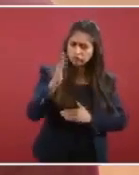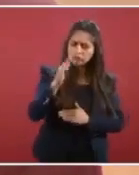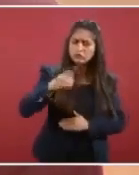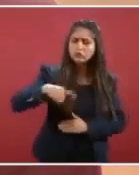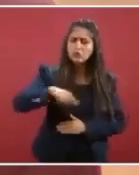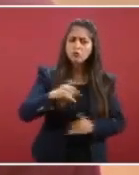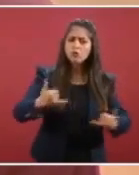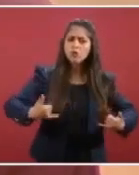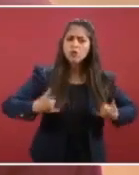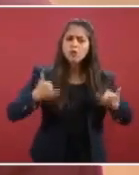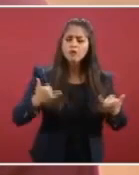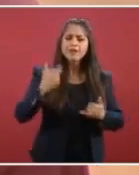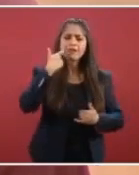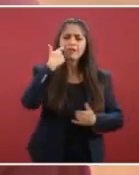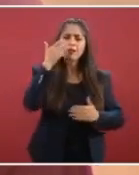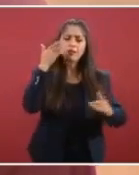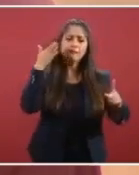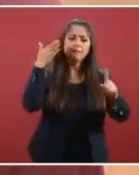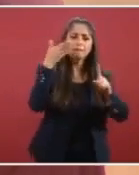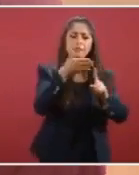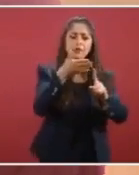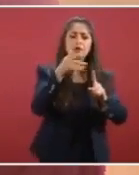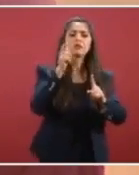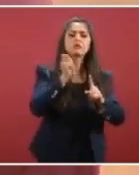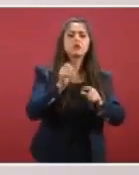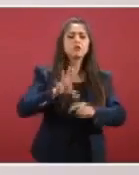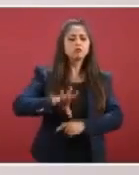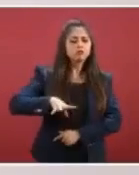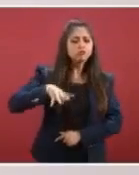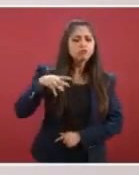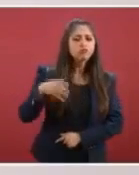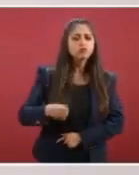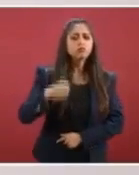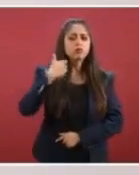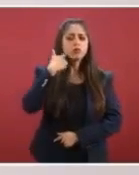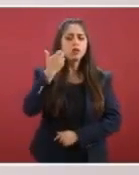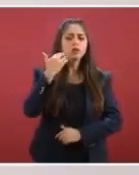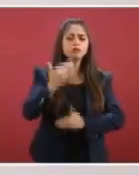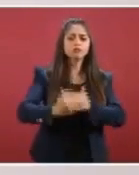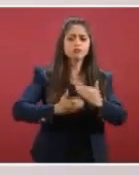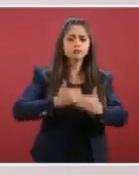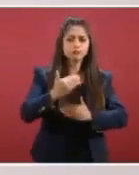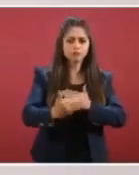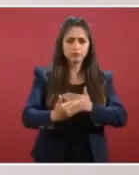jóvenes que buscan esas grandes metas tengan la fuerza, voluntad y coraje de pelear por ellos.